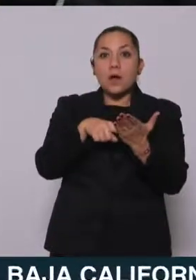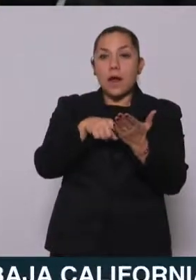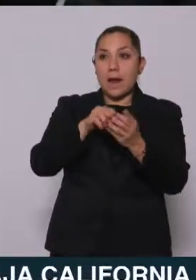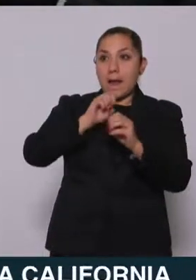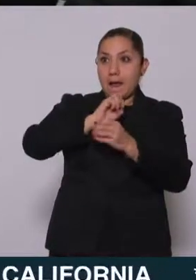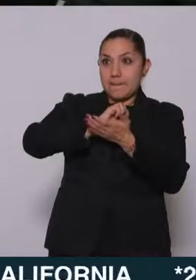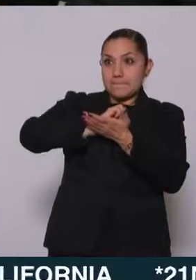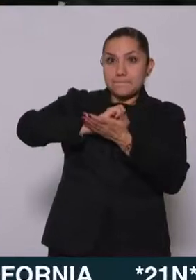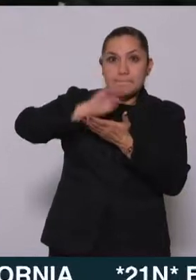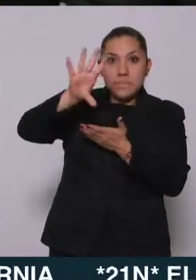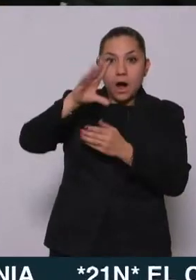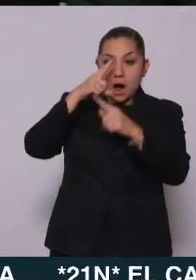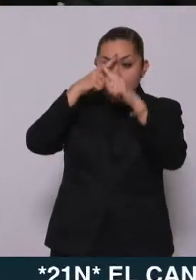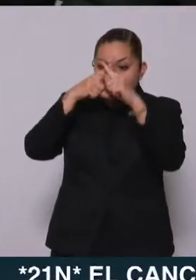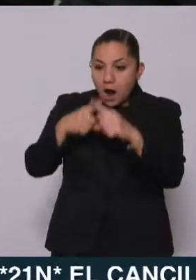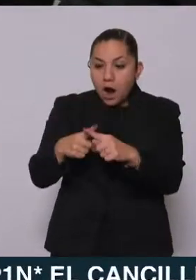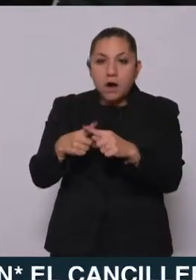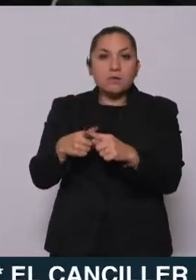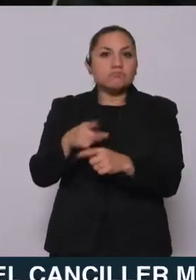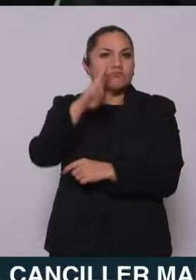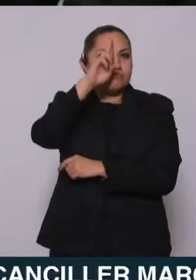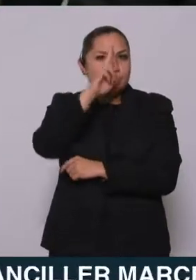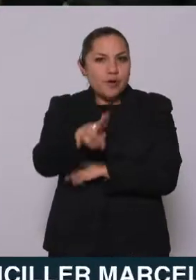tenga que pasar por el punto y hacer su prueba,